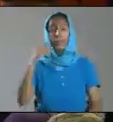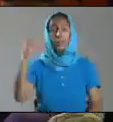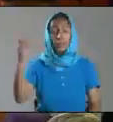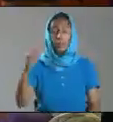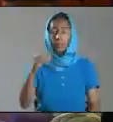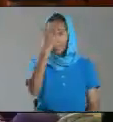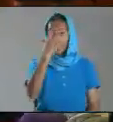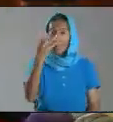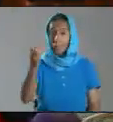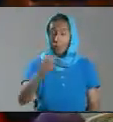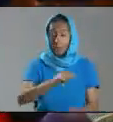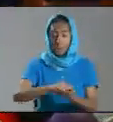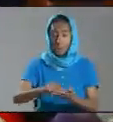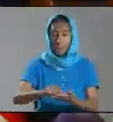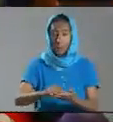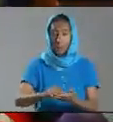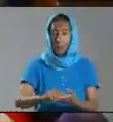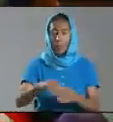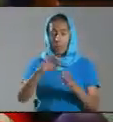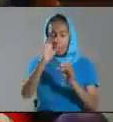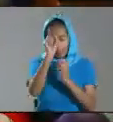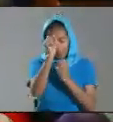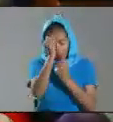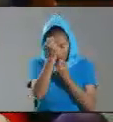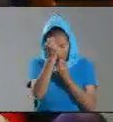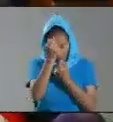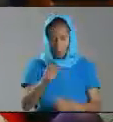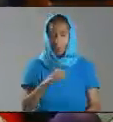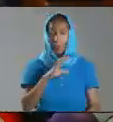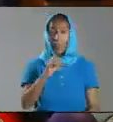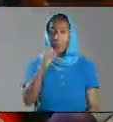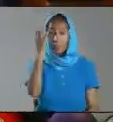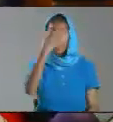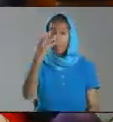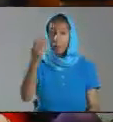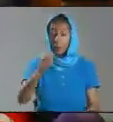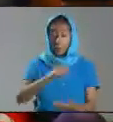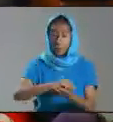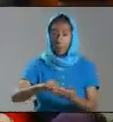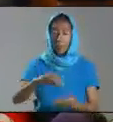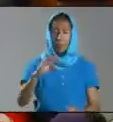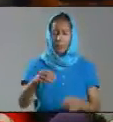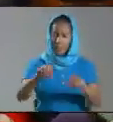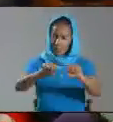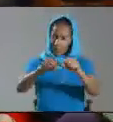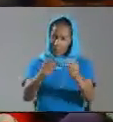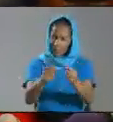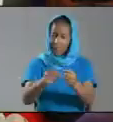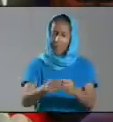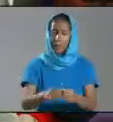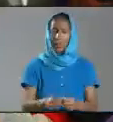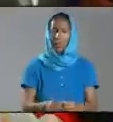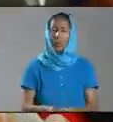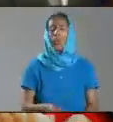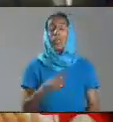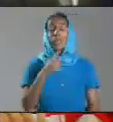al arrepentimiento. Es el Espíritu Santo el que está quebrantando, redarguyendo, compungiendo